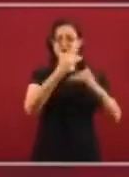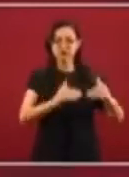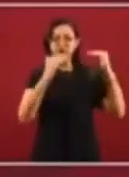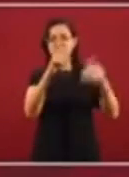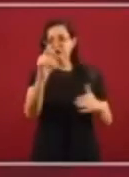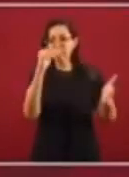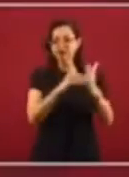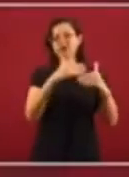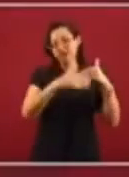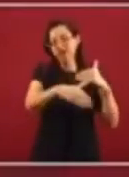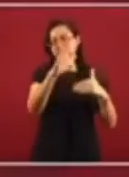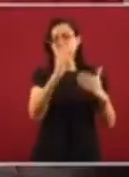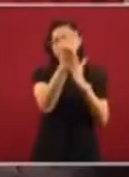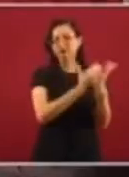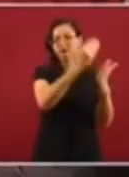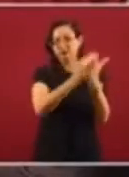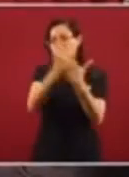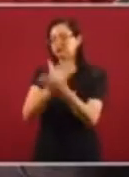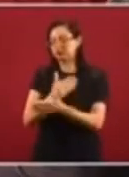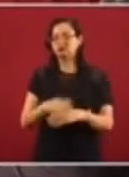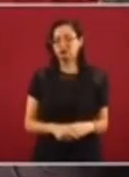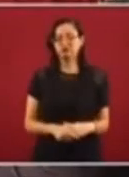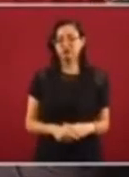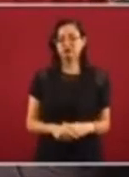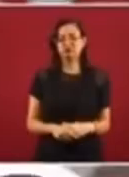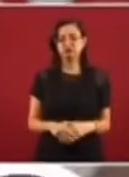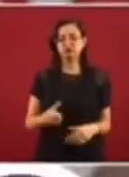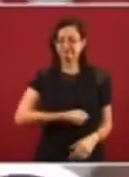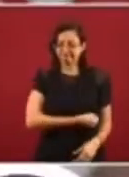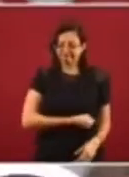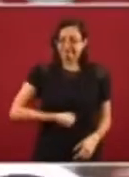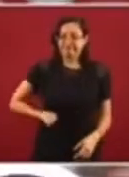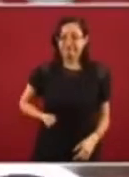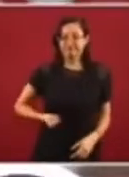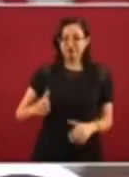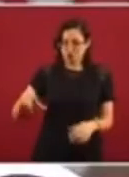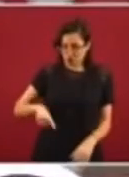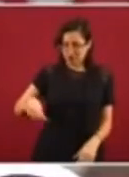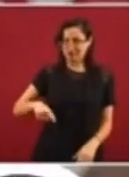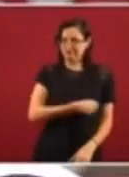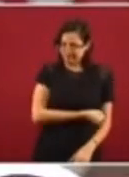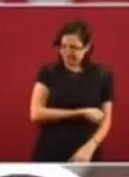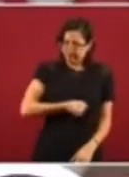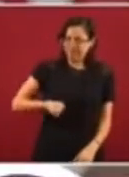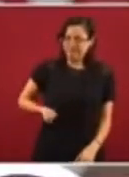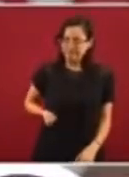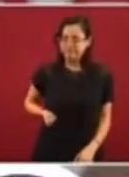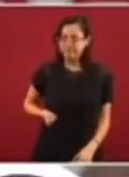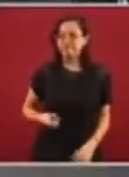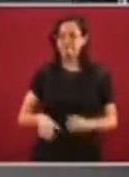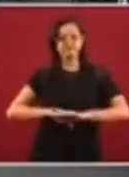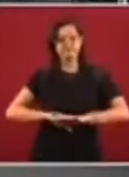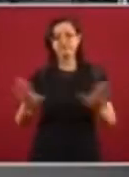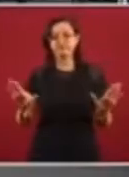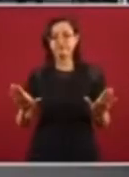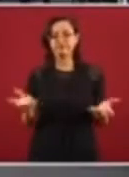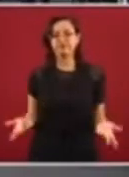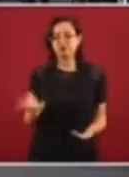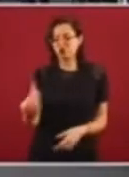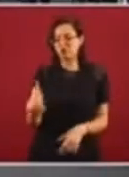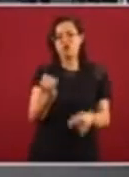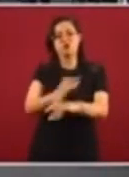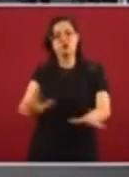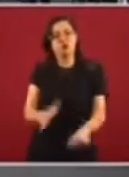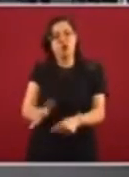Es una de las medidas que se va a llevar a cabo. Y otras más. Es apretarnos el cinturón nosotros. Y ya, porque si no, ya voy a informar el